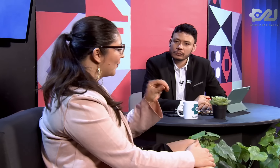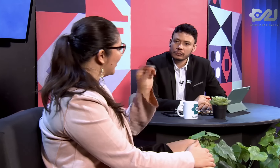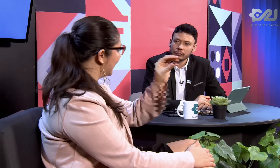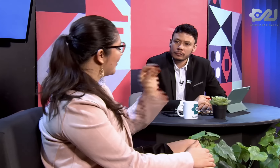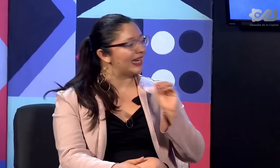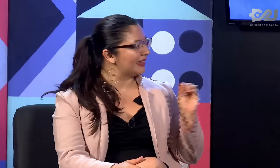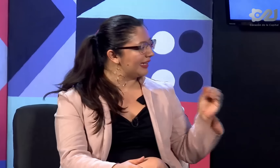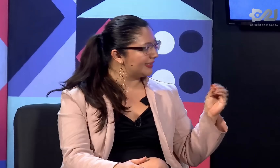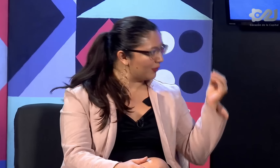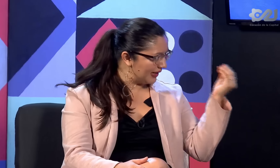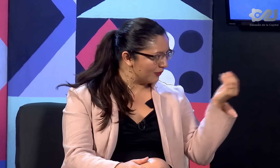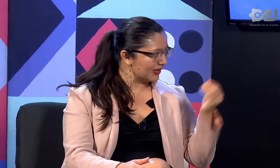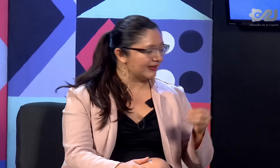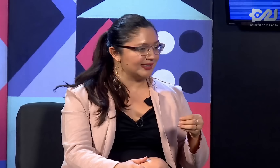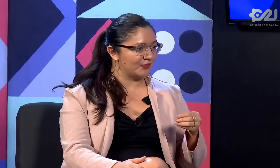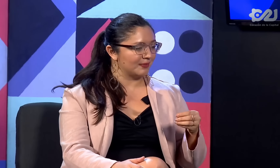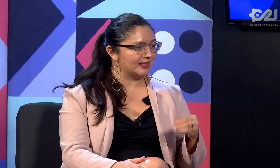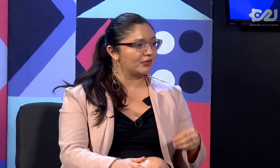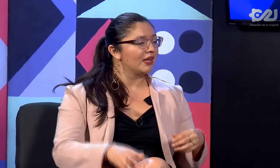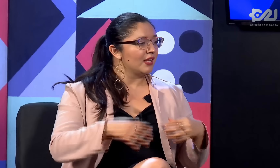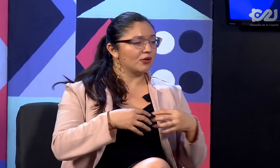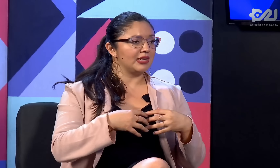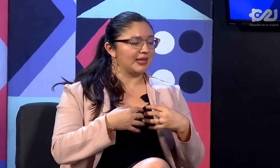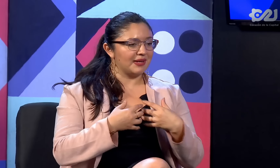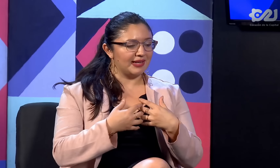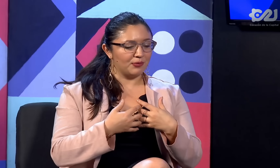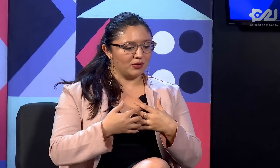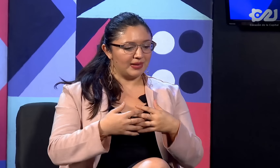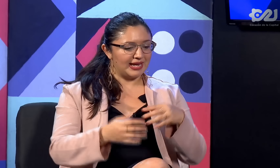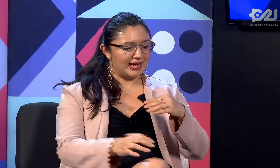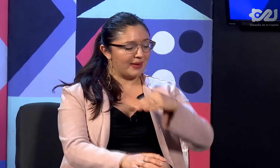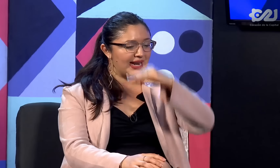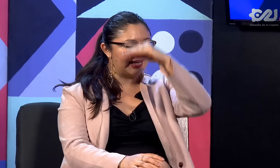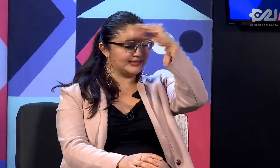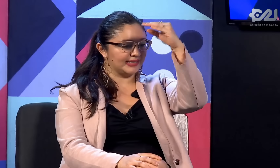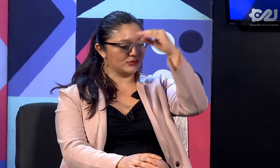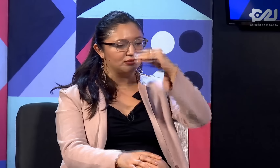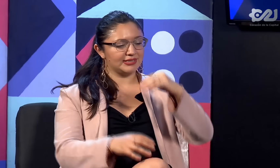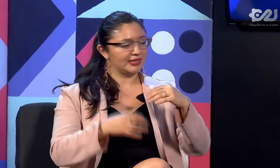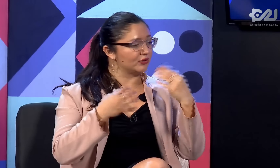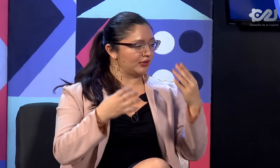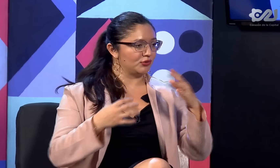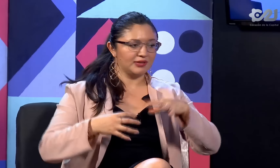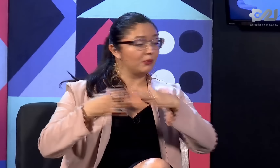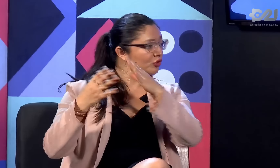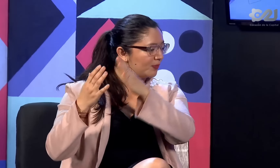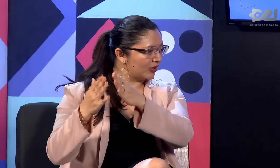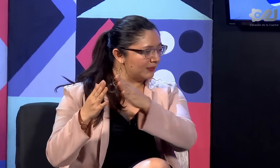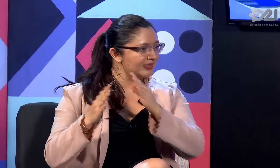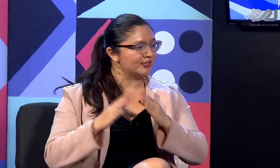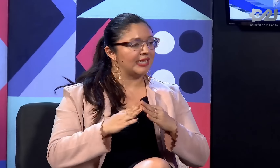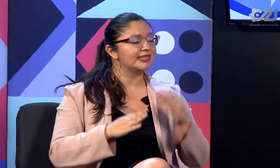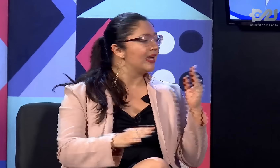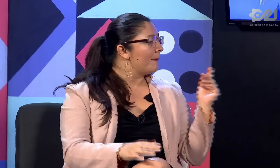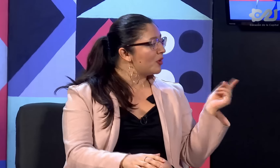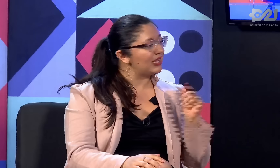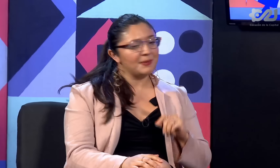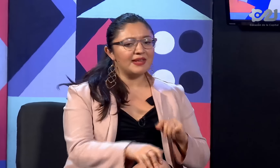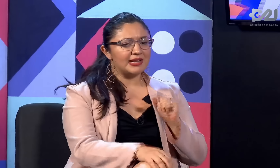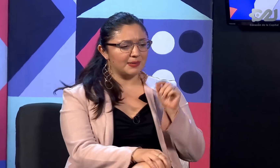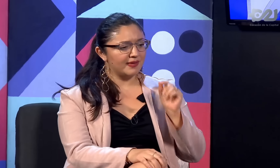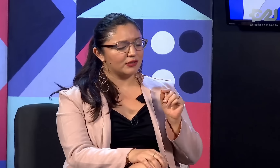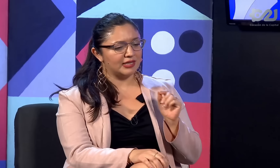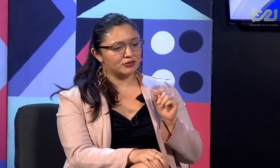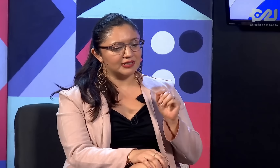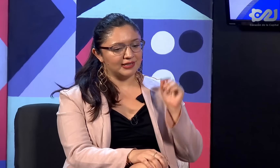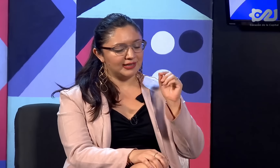sociales son como el sello característico de la Cuarta Transformación, con el tema de elevar a estatus constitucional muchos programas sociales, pero también